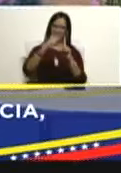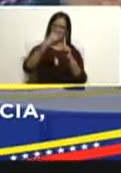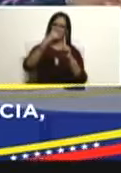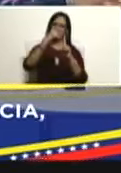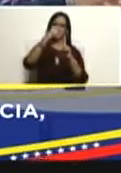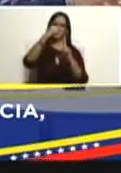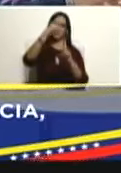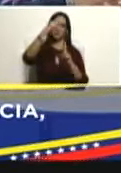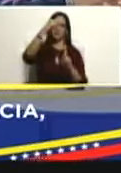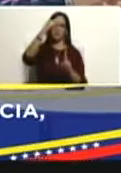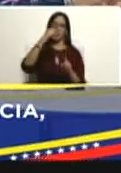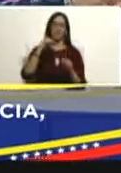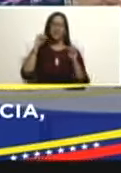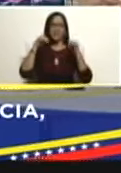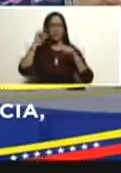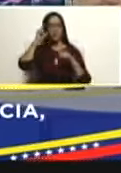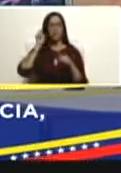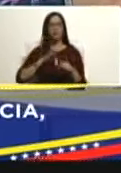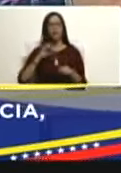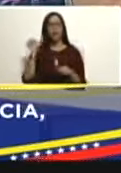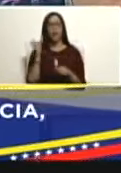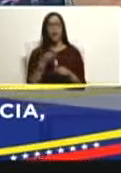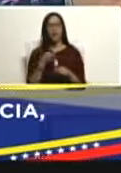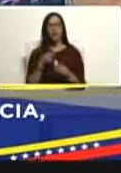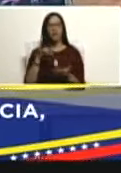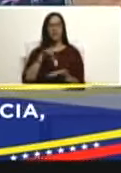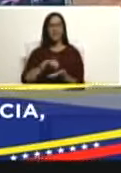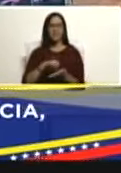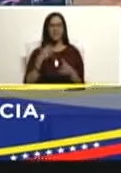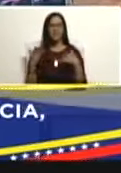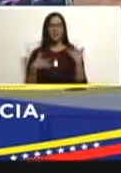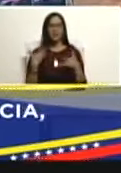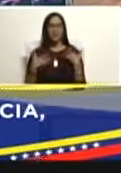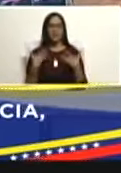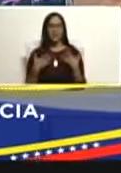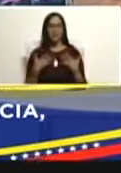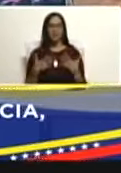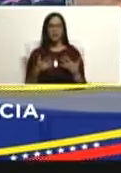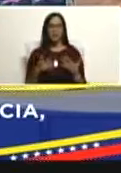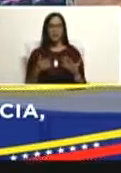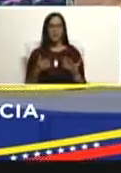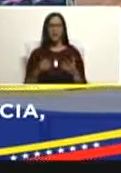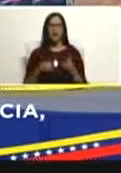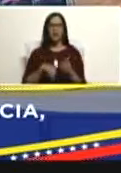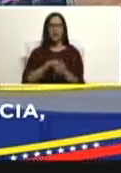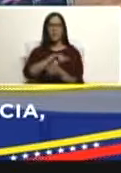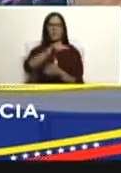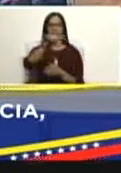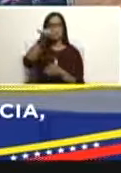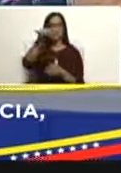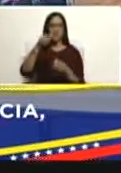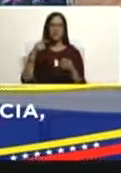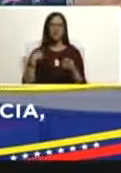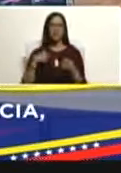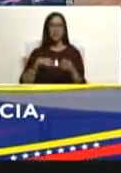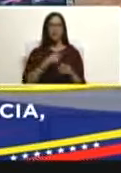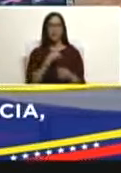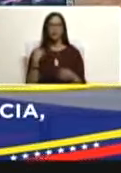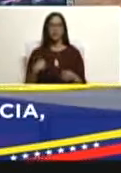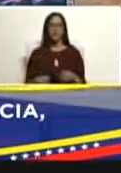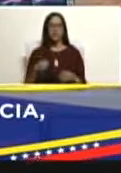En estos días estuvo en Guárico, en el centro de actividades aeroespaciales que tenemos con China en